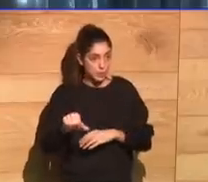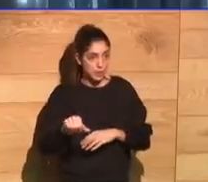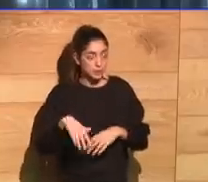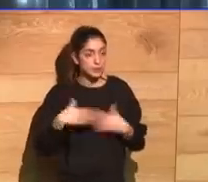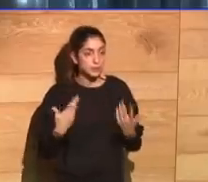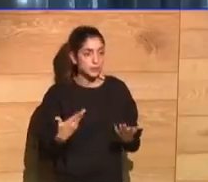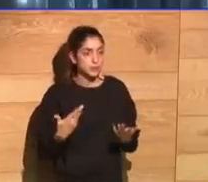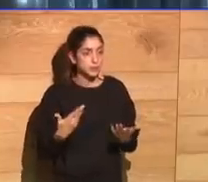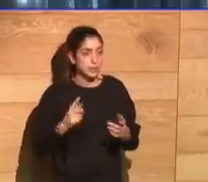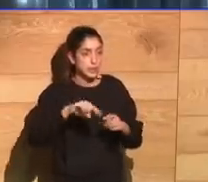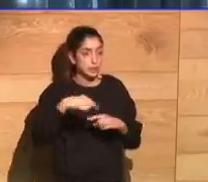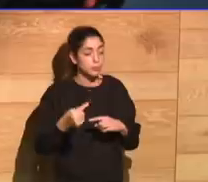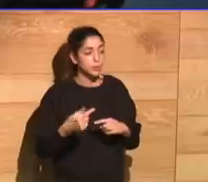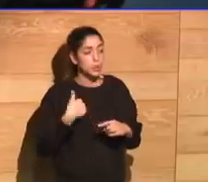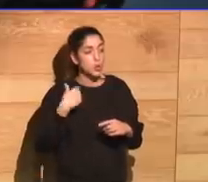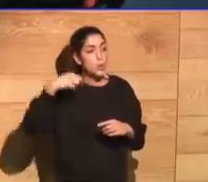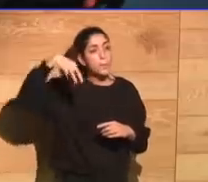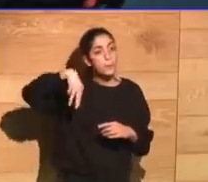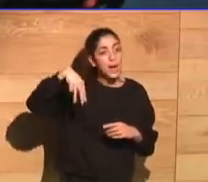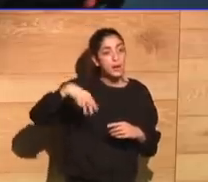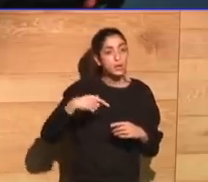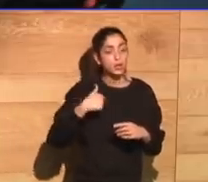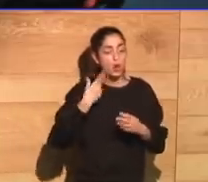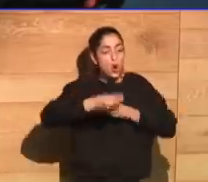Me pregunto y Marlon Brando, ¿cómo? Lo hago yo en una tarde.